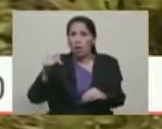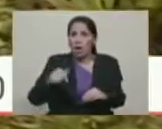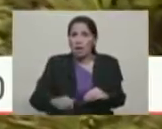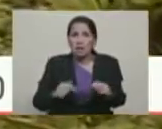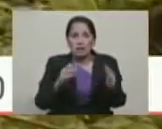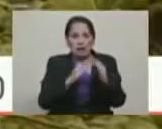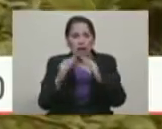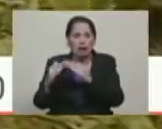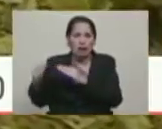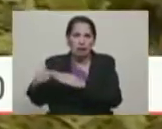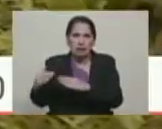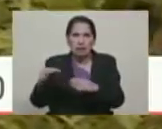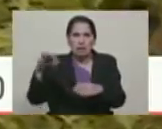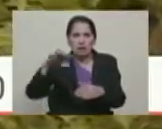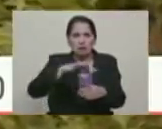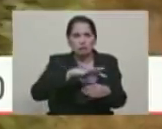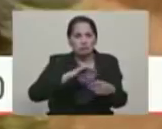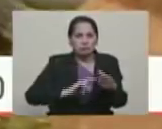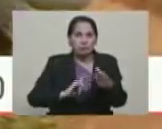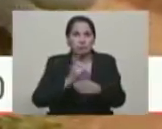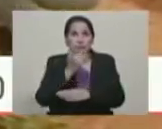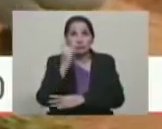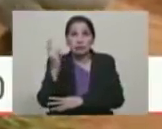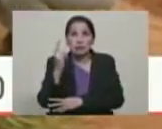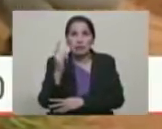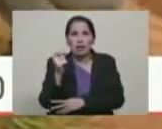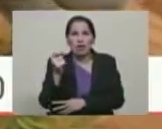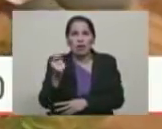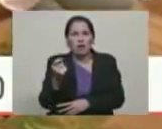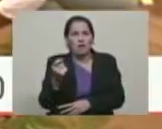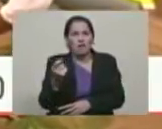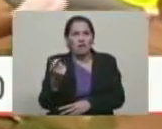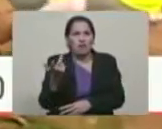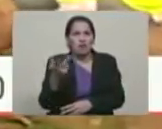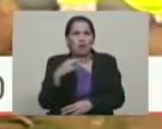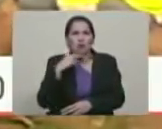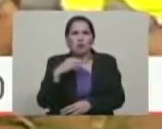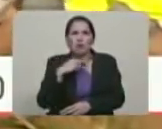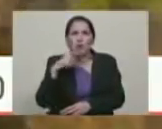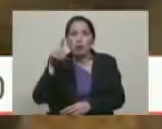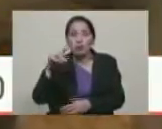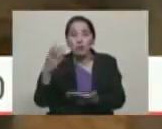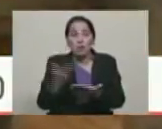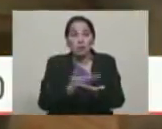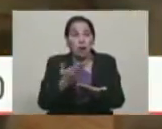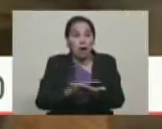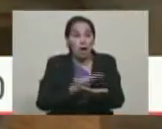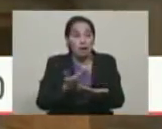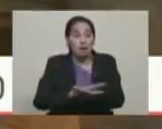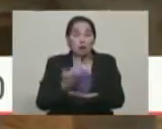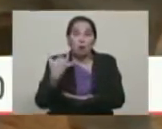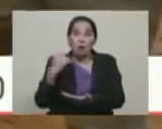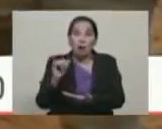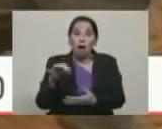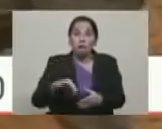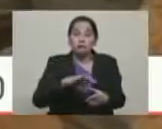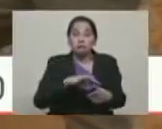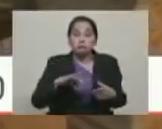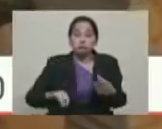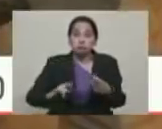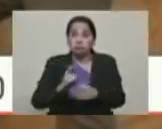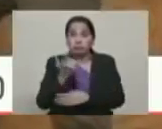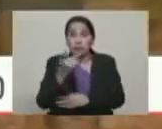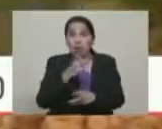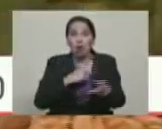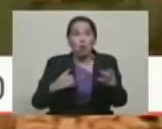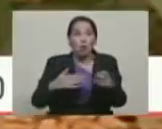cultivo, hemos sembrado, tenemos el frijol, igualmente el plátano. Ahora bien, yo quiero escuchar a una de las mujeres